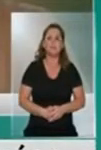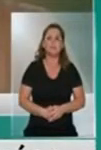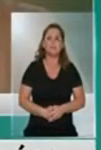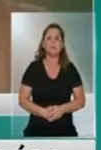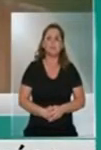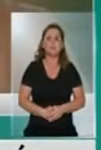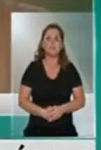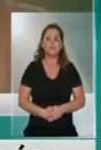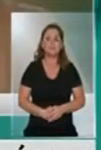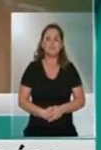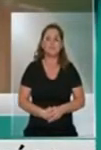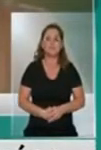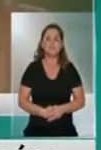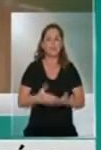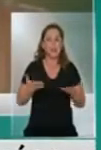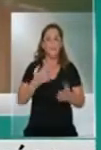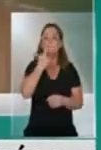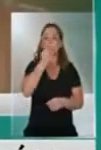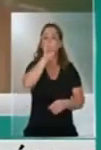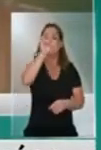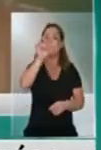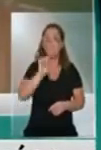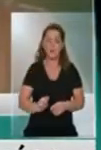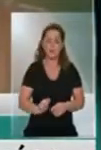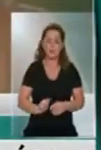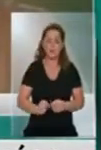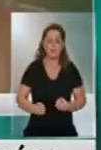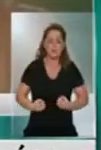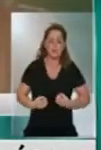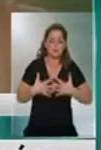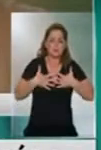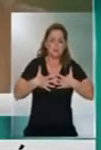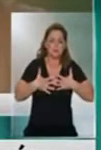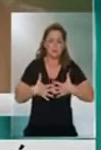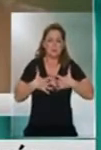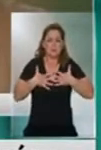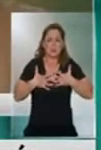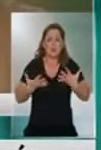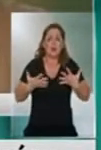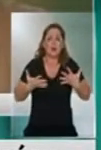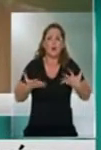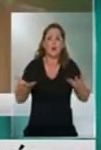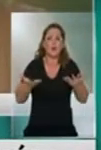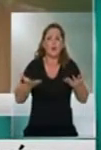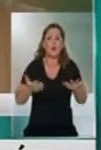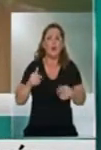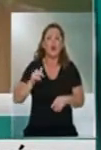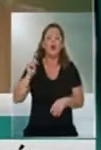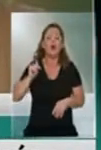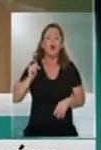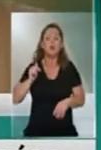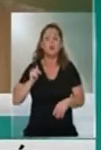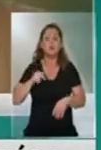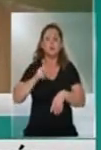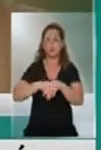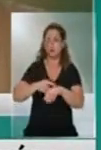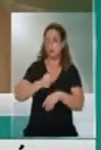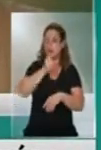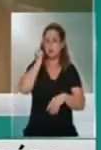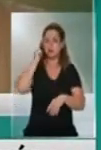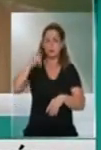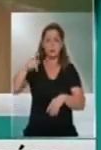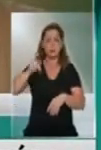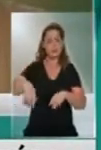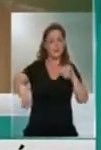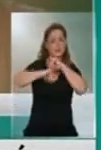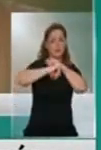escucho. Sí, doctor. Bueno, primero preguntarle por los síntomas, porque definitivamente también en las últimas horas, en el día de ayer, circulaba